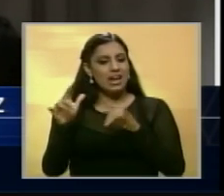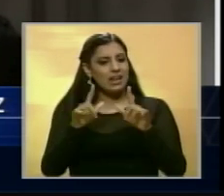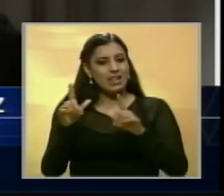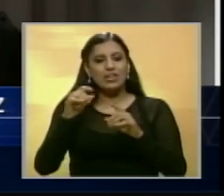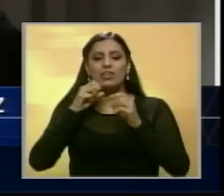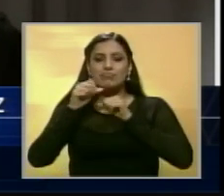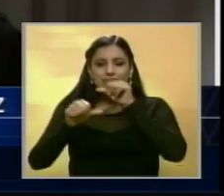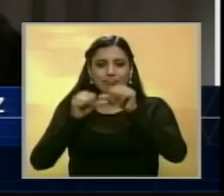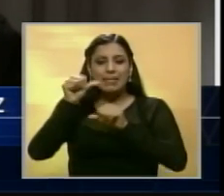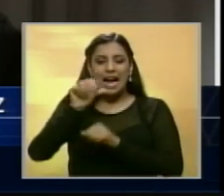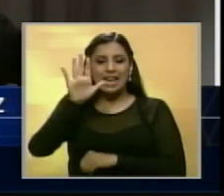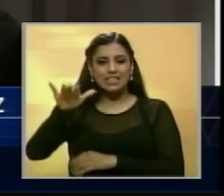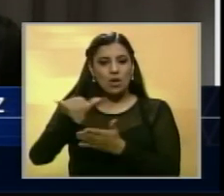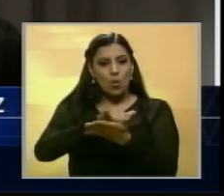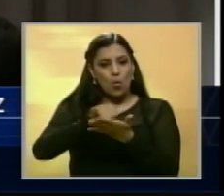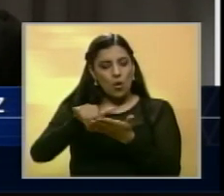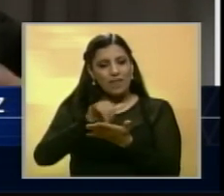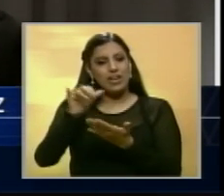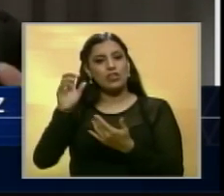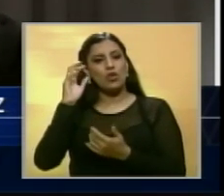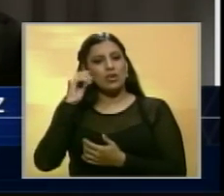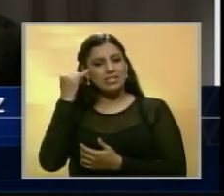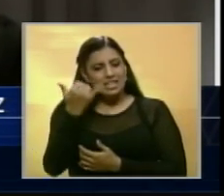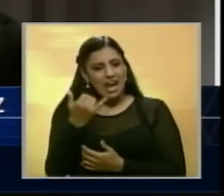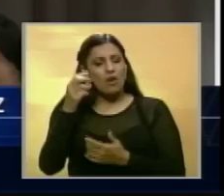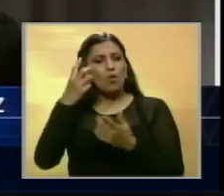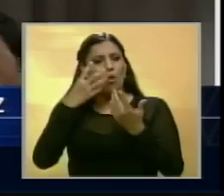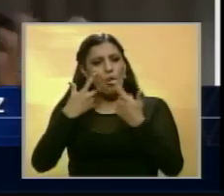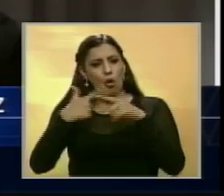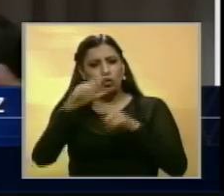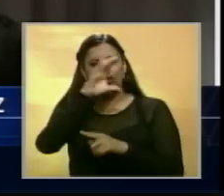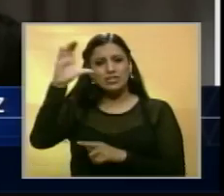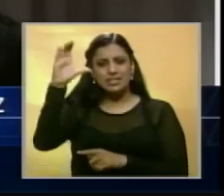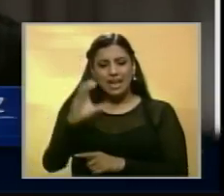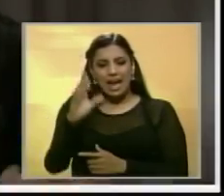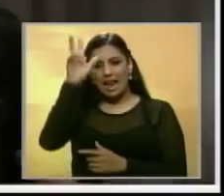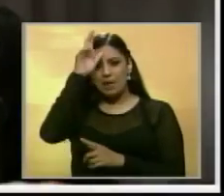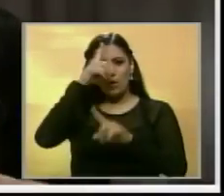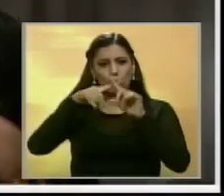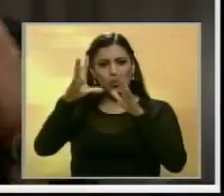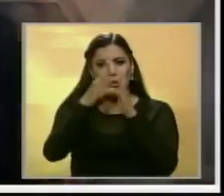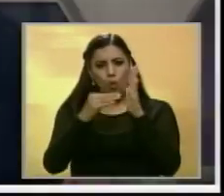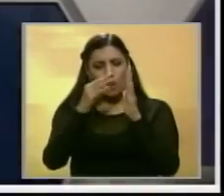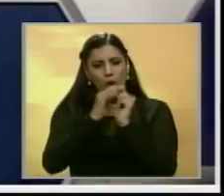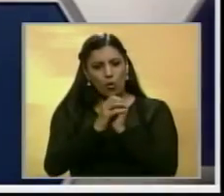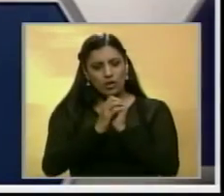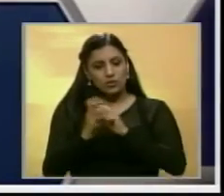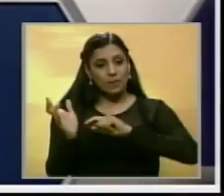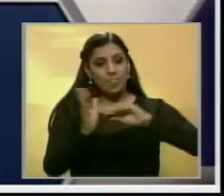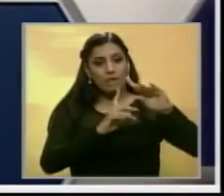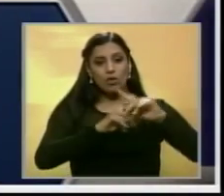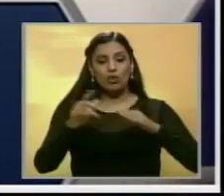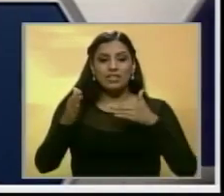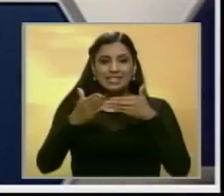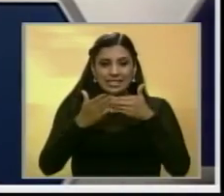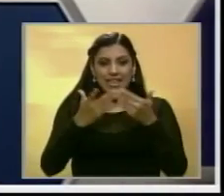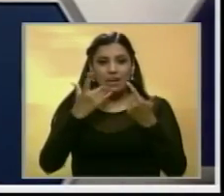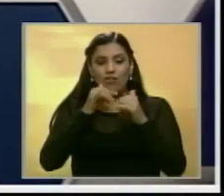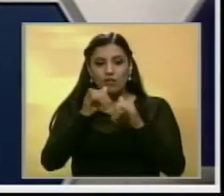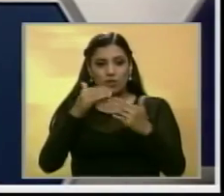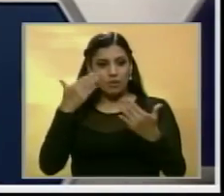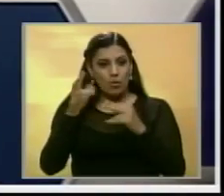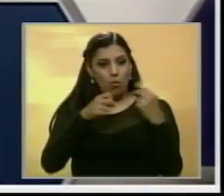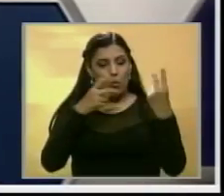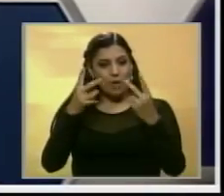vuelto una tradición en Nueva York, Chicago, Los Ángeles, Hamburgo, Alemania y otros lugares. Y cerramos con Nick Jonas y